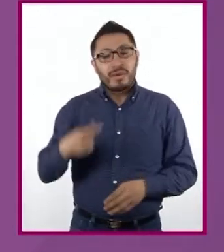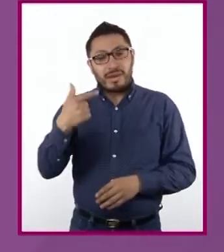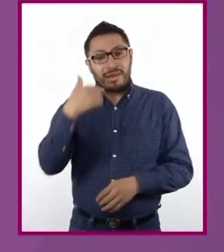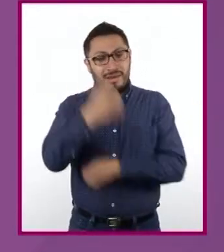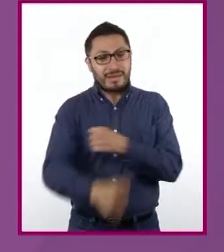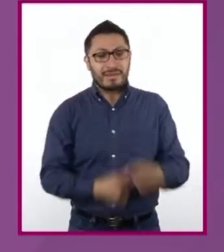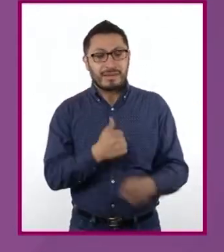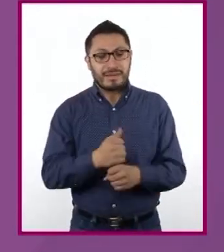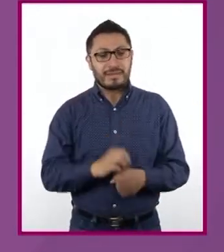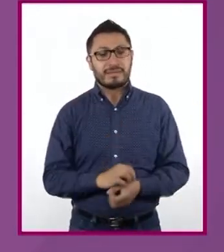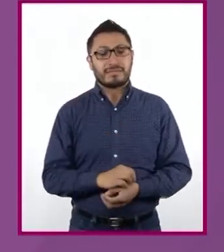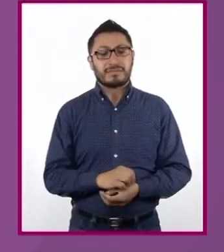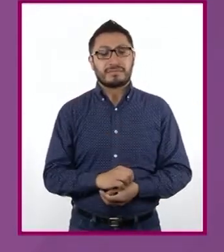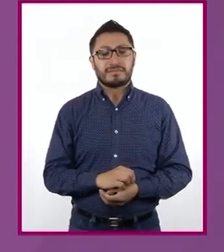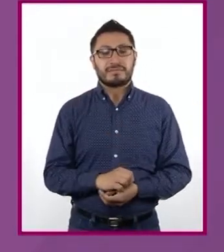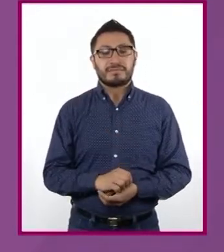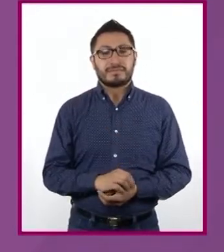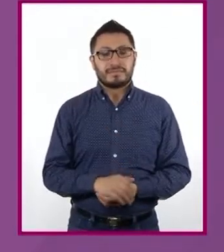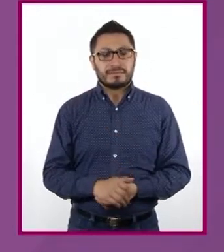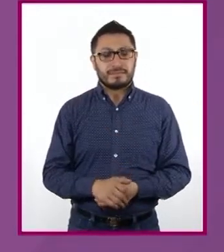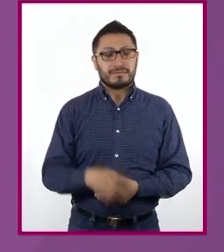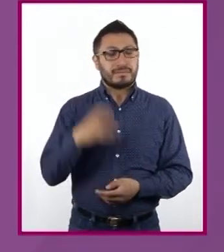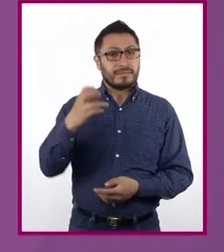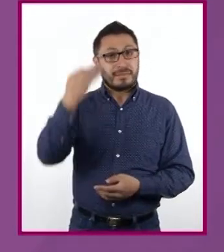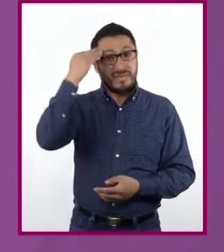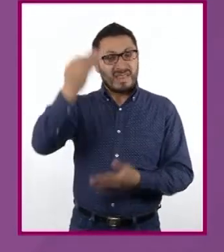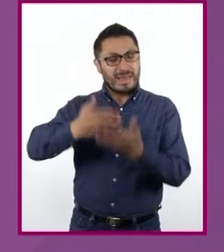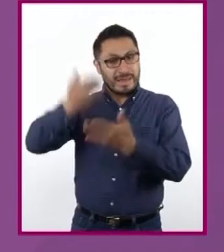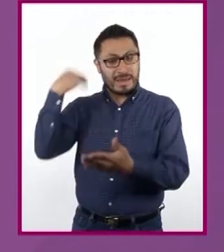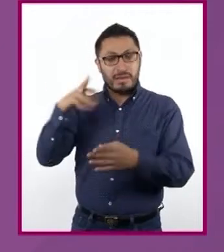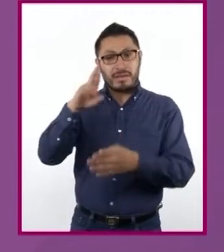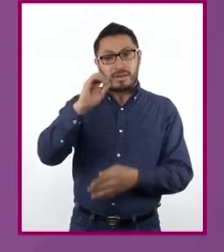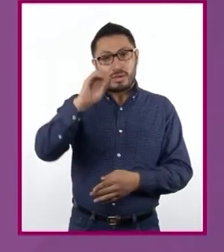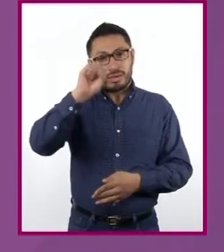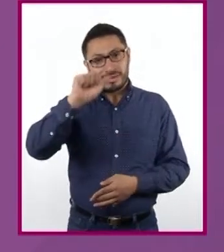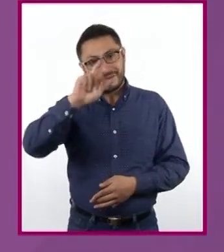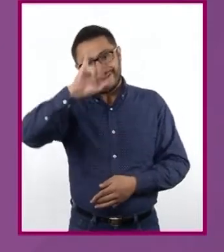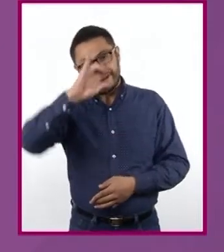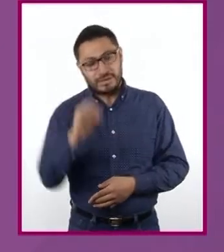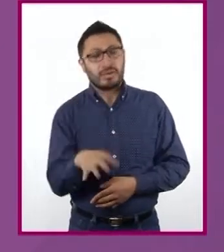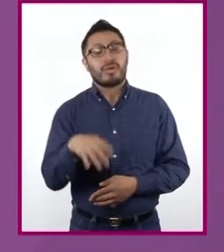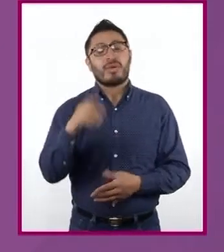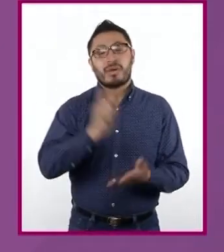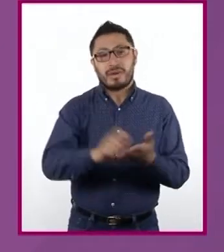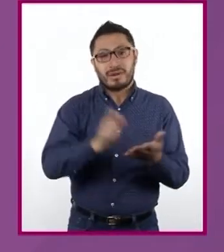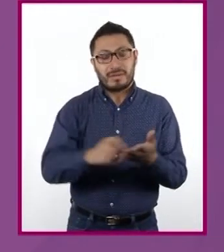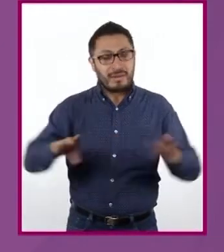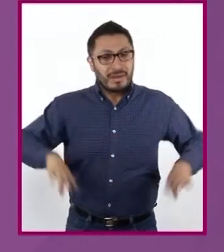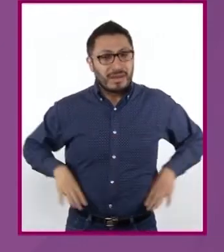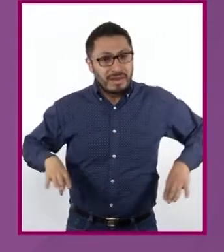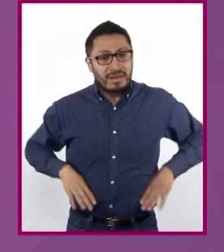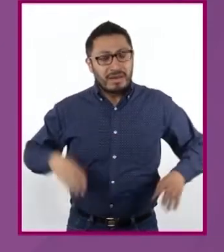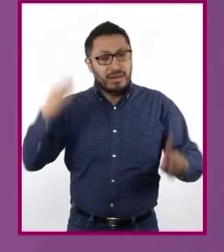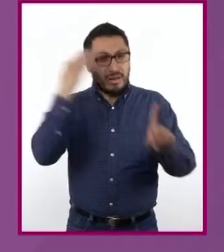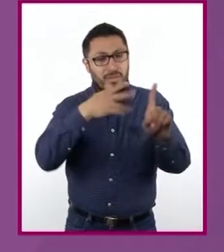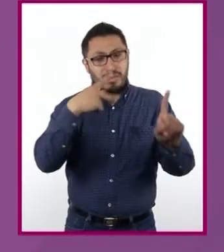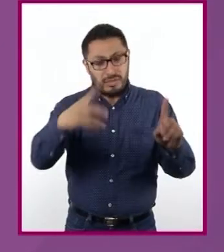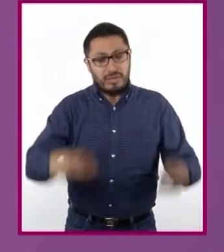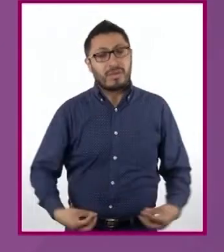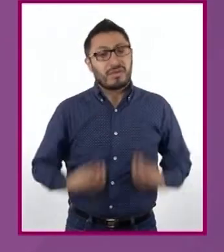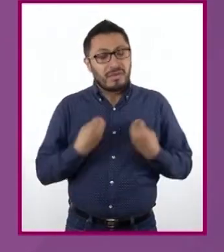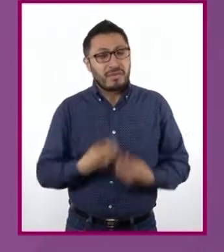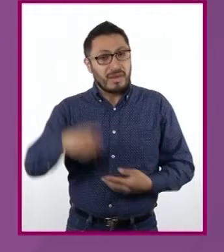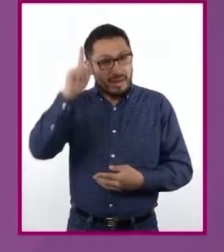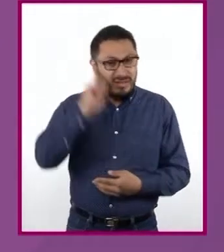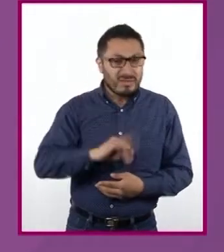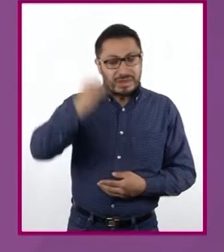7 años. Desde entonces, Rosario escribía sobre las condiciones de sumisión en que vivían las mujeres